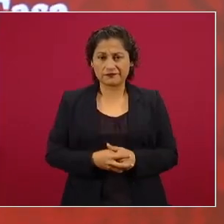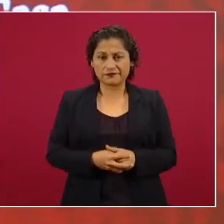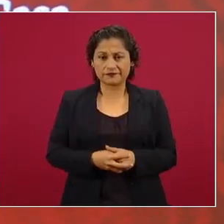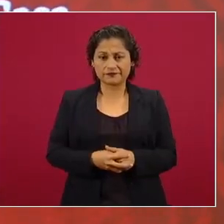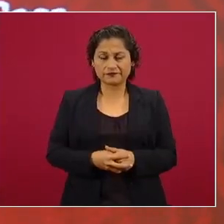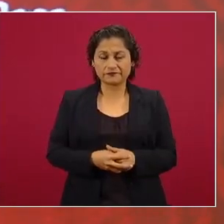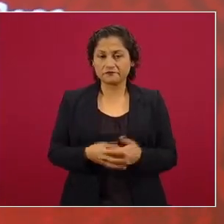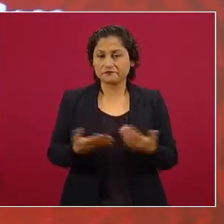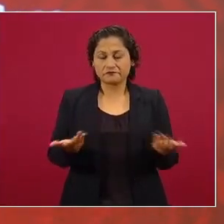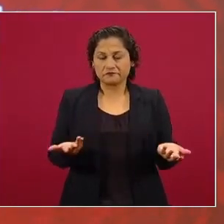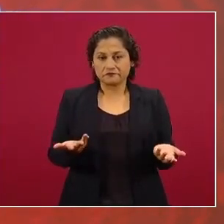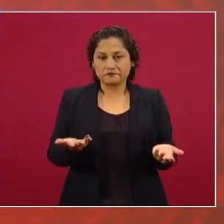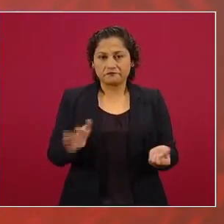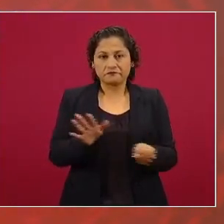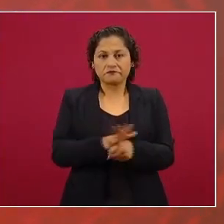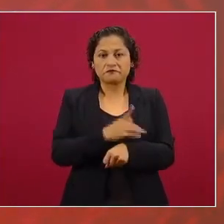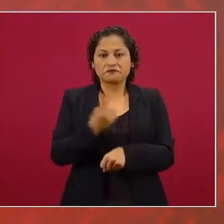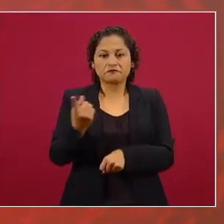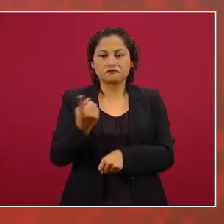muy lamentable.